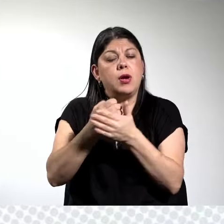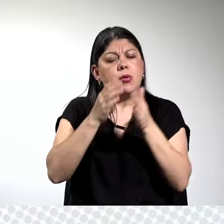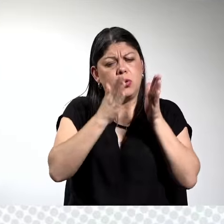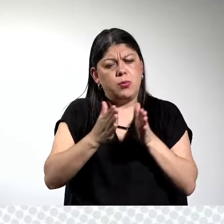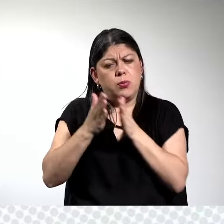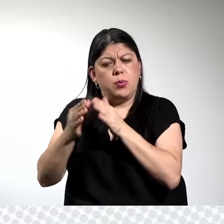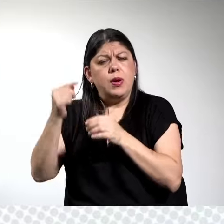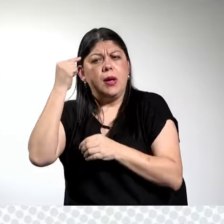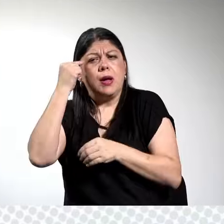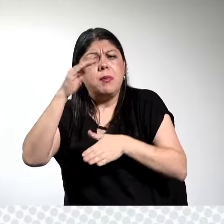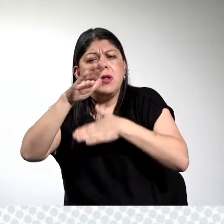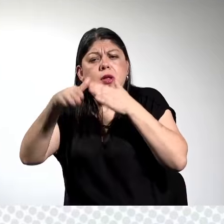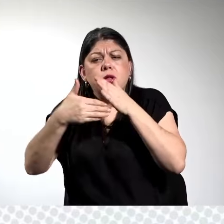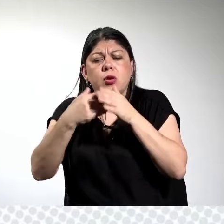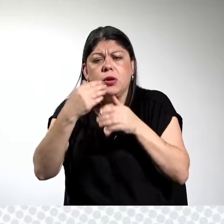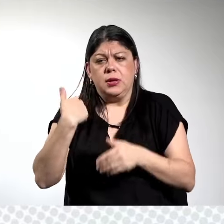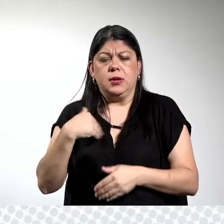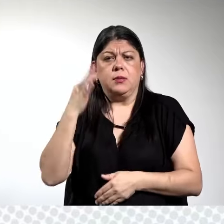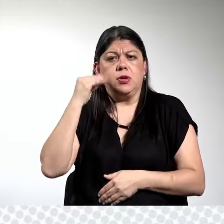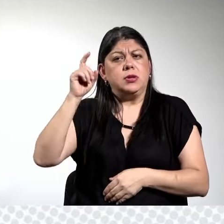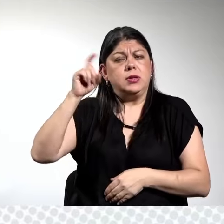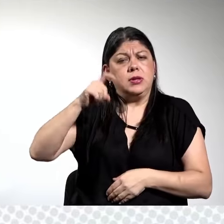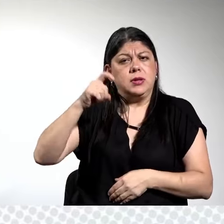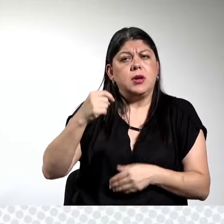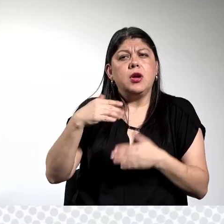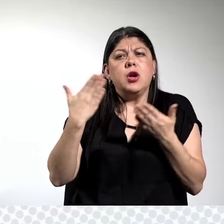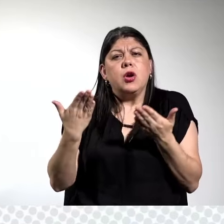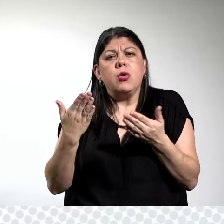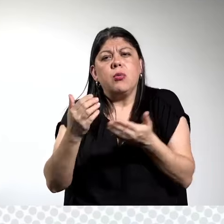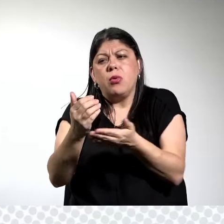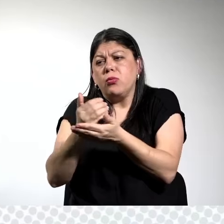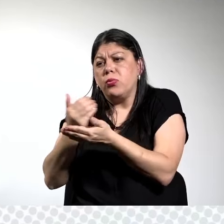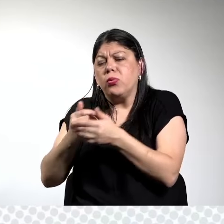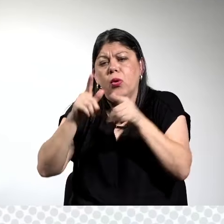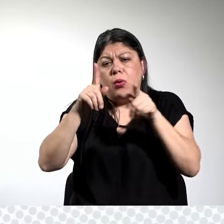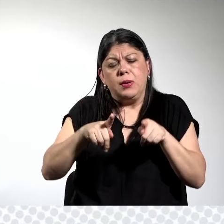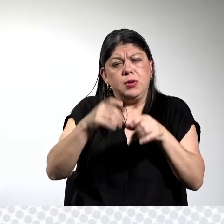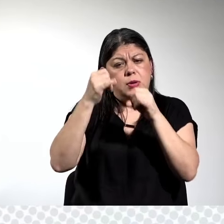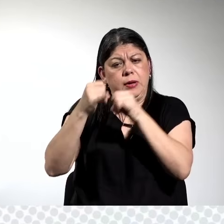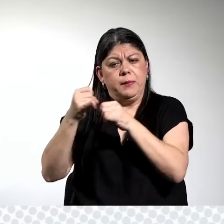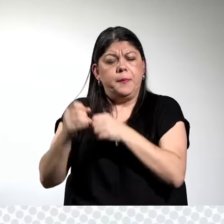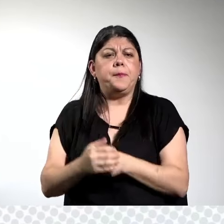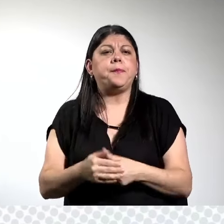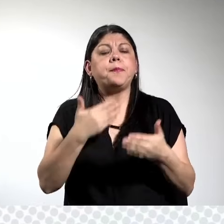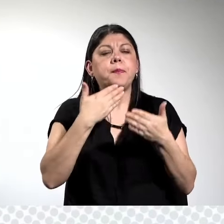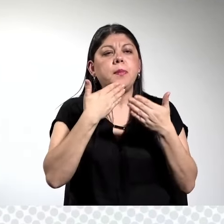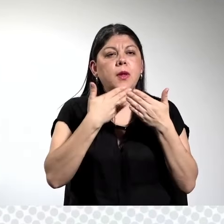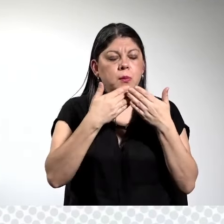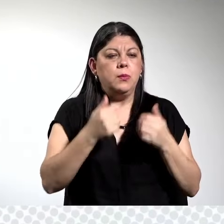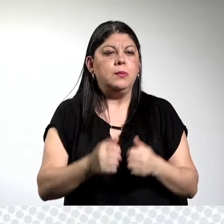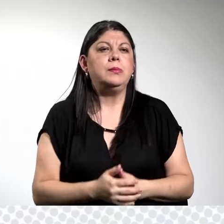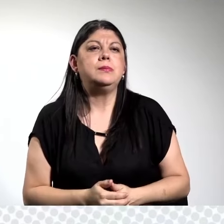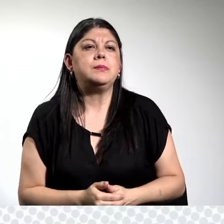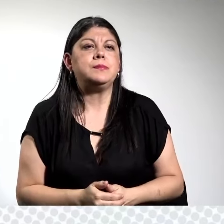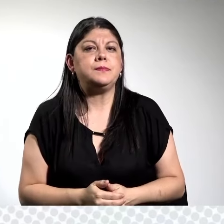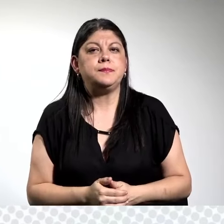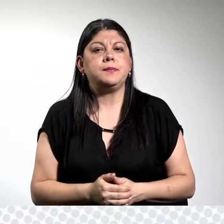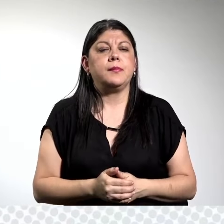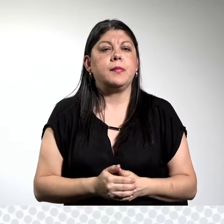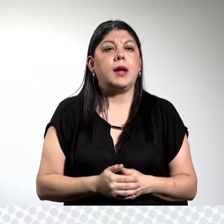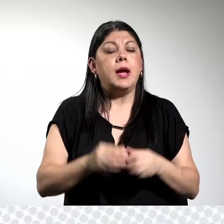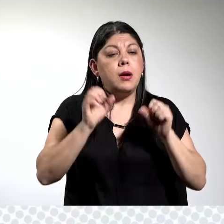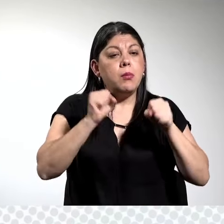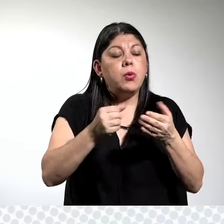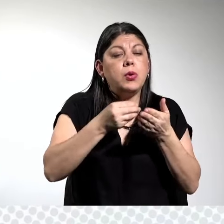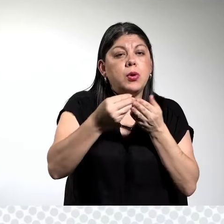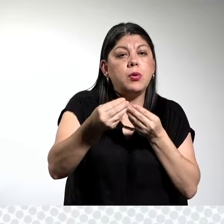que piense en todos y todas y sus necesidades, no en cuánto puede consumir una persona. Muy bien. La seguridad alimentaria